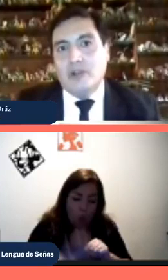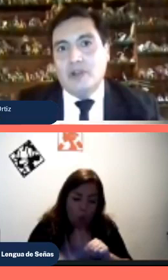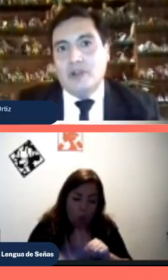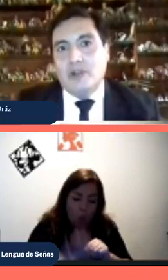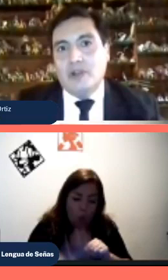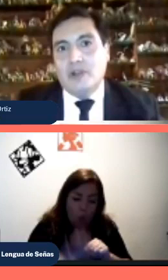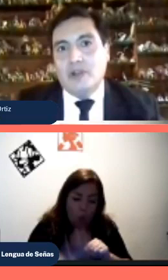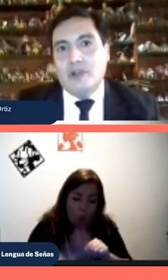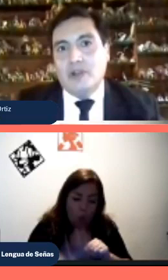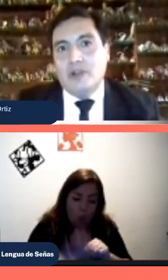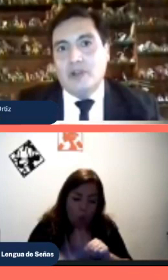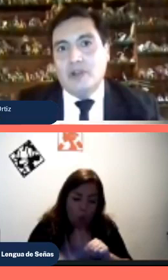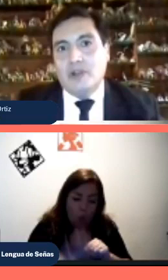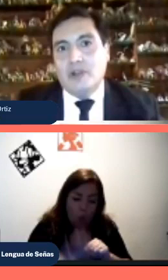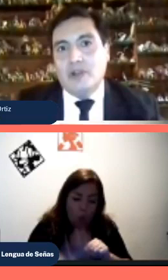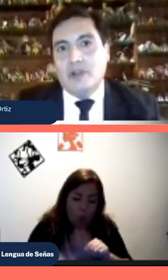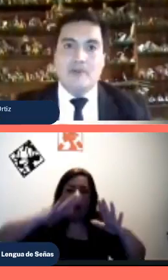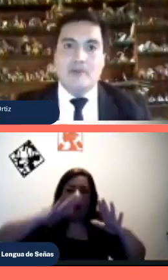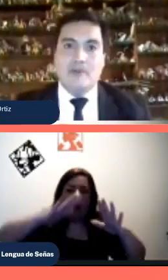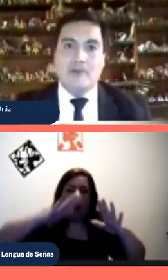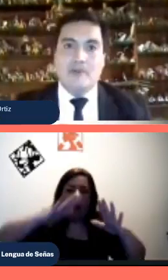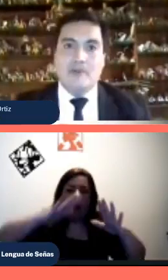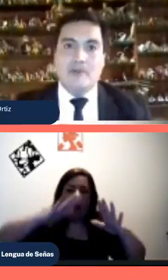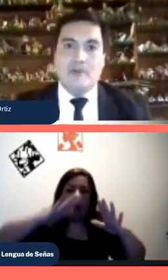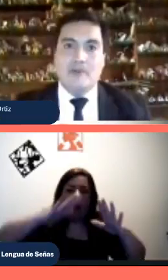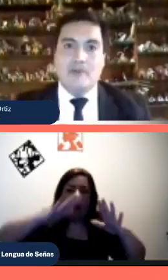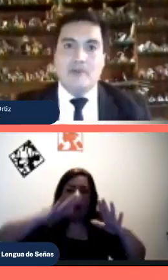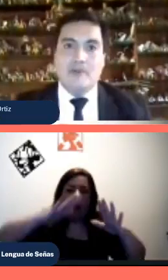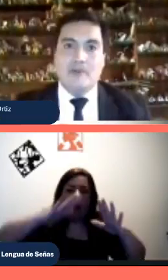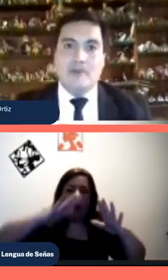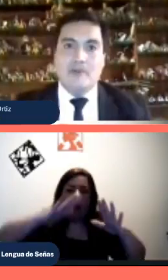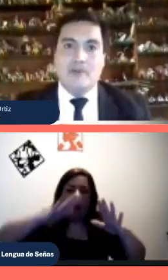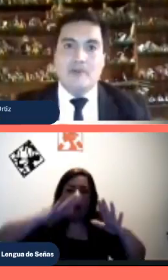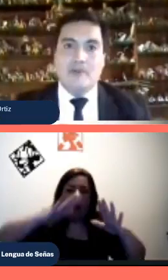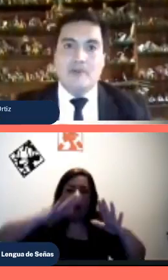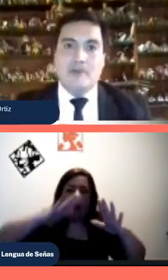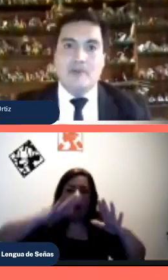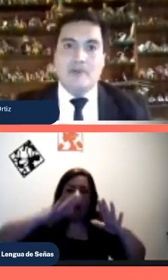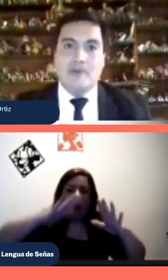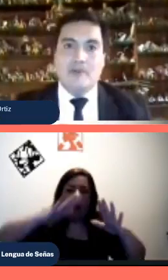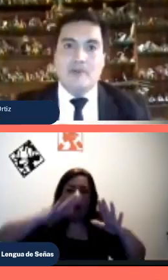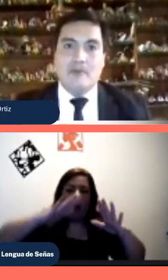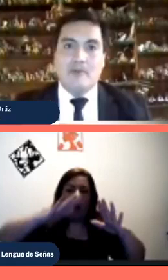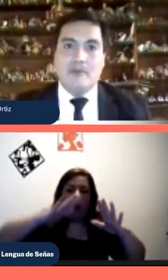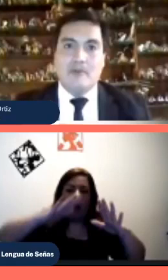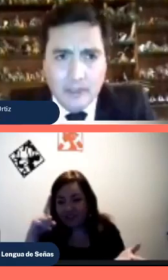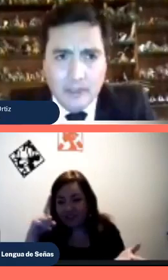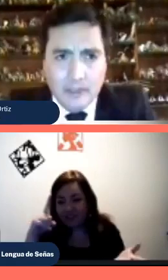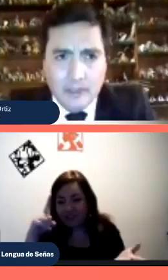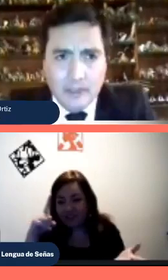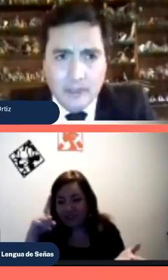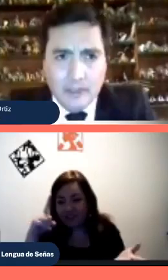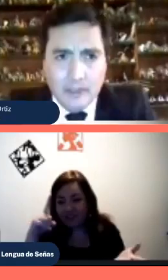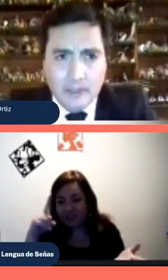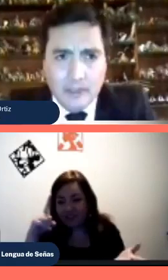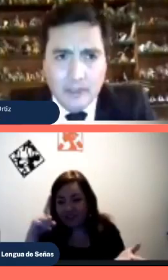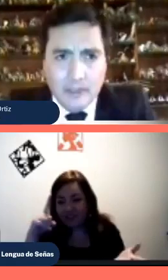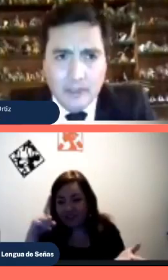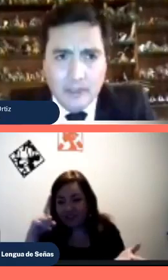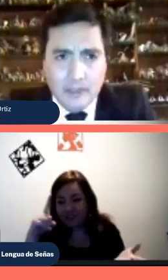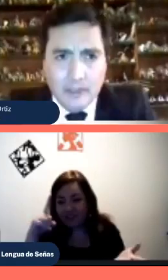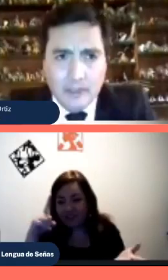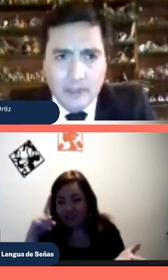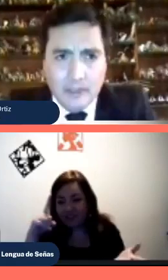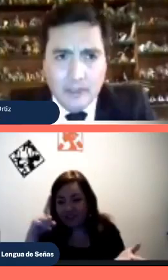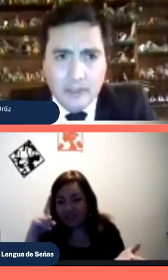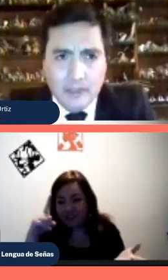lugar que sea muy acuoso, se va a deformar. Entonces, en sí es difícil, pero no obstante esto, la